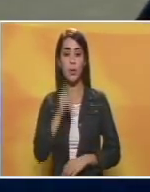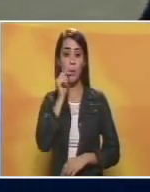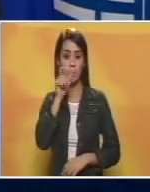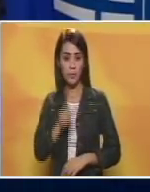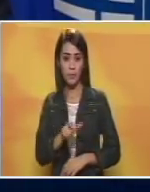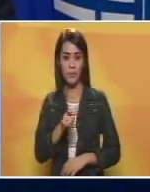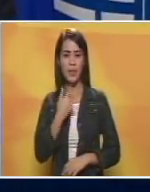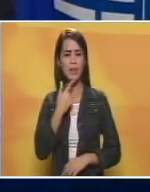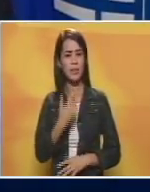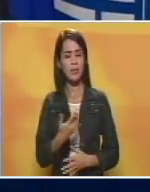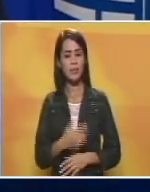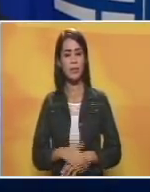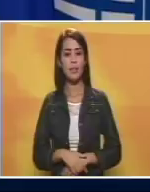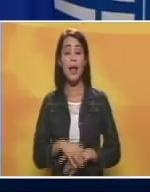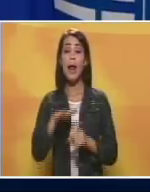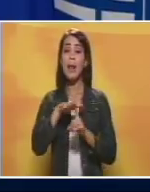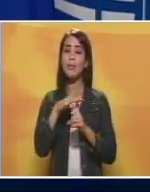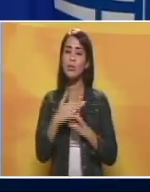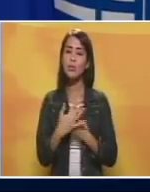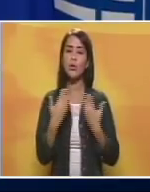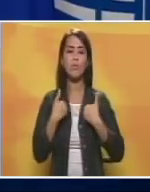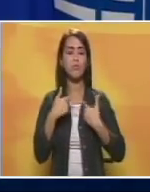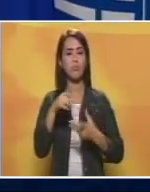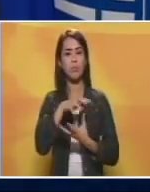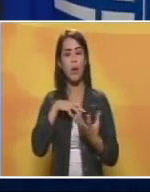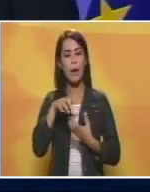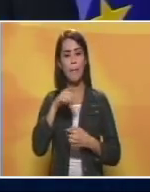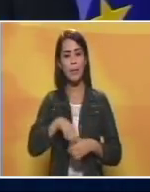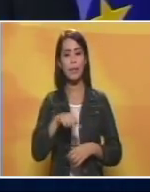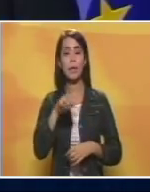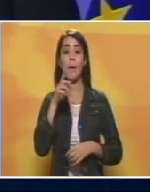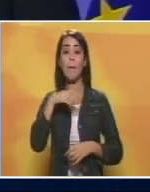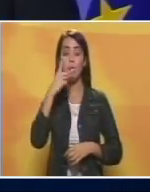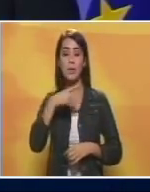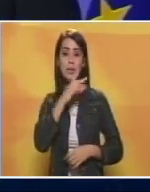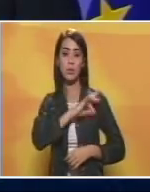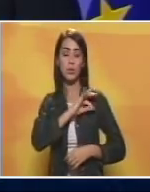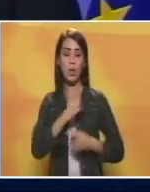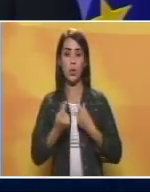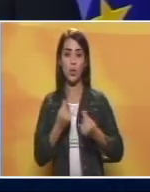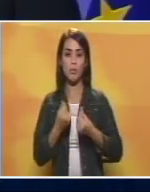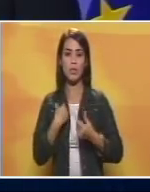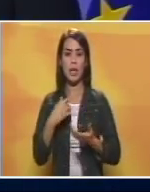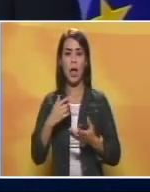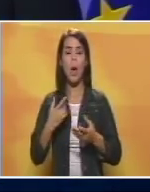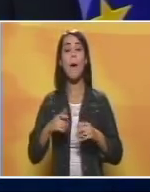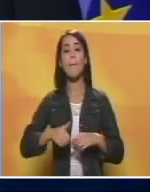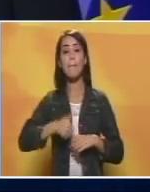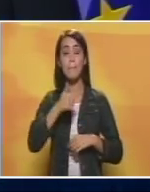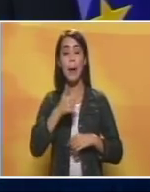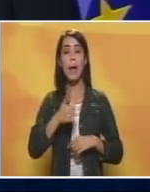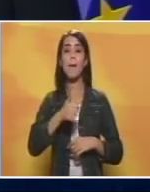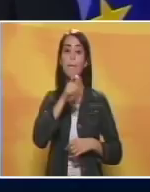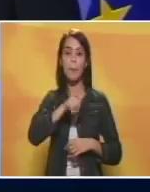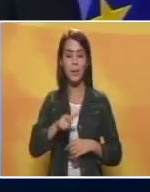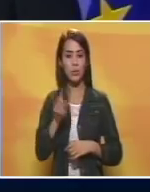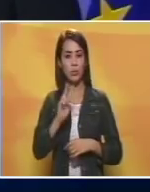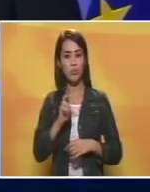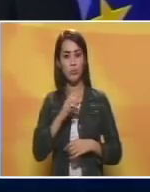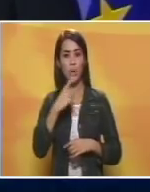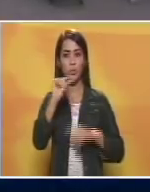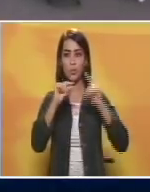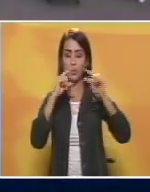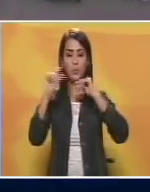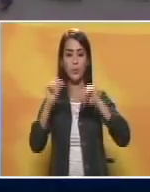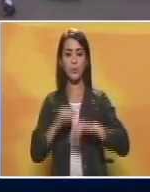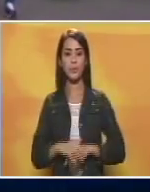Juncker, manifestando que la crisis político y económica social en Venezuela ha provocado el mayor desplazamiento de población que se ha